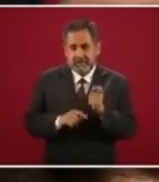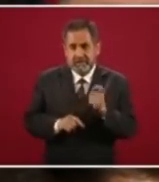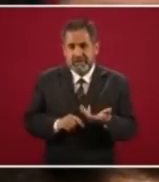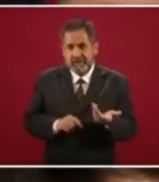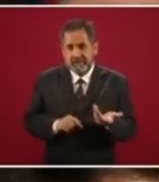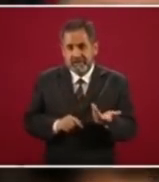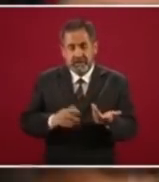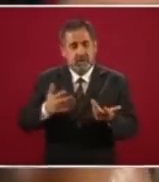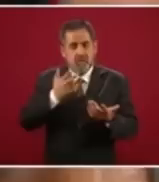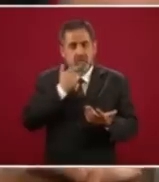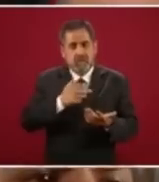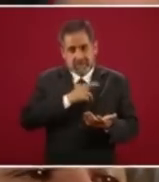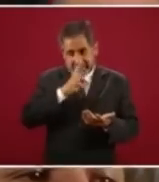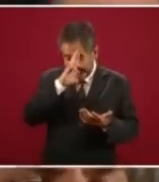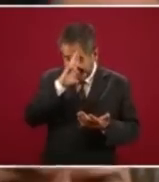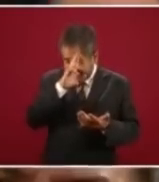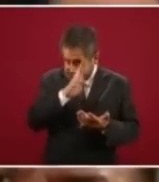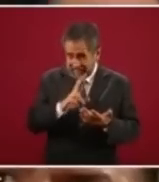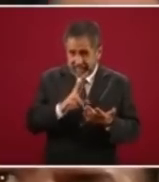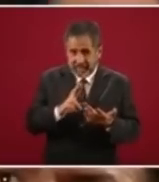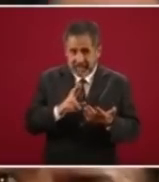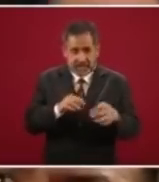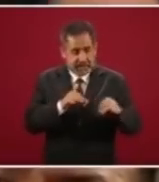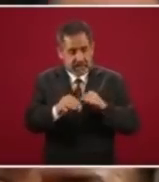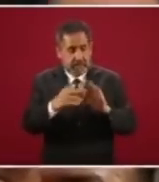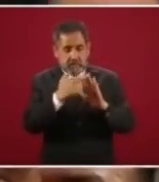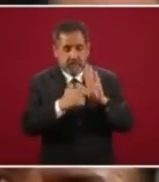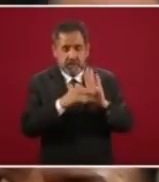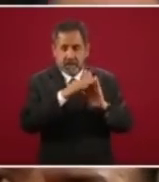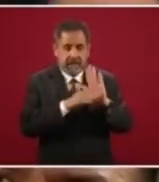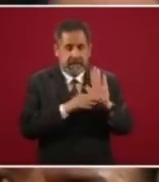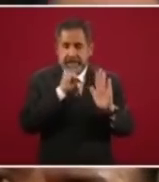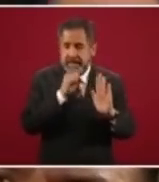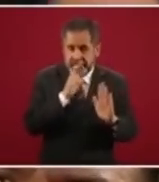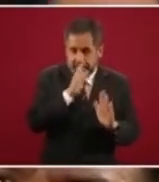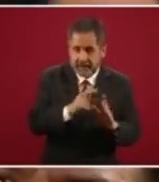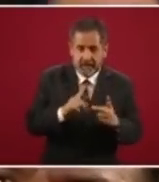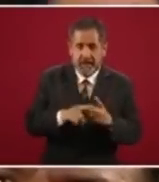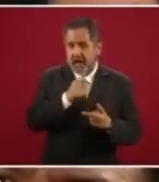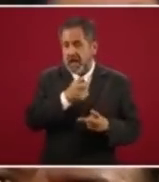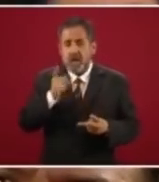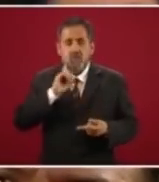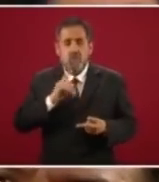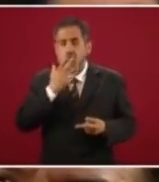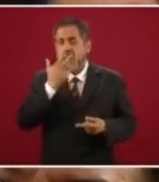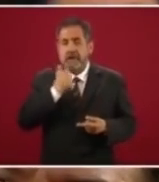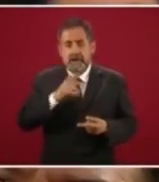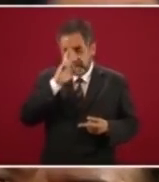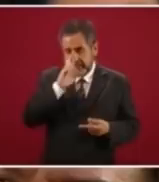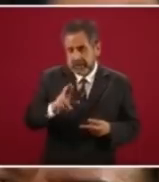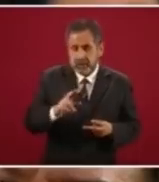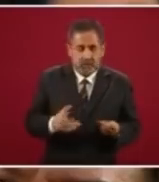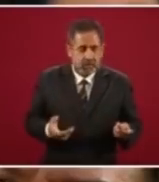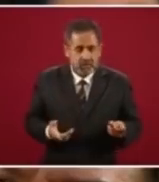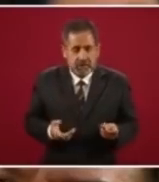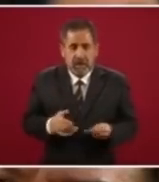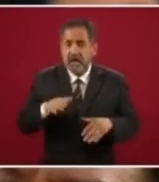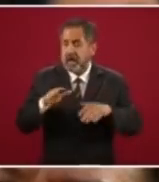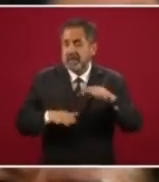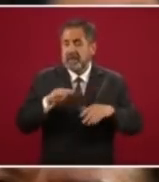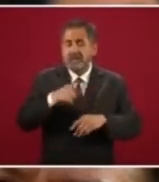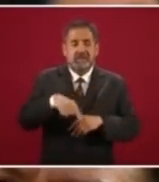no se respeta ni sus laboralmente y no se respeta a las mujeres. Muchas veces han